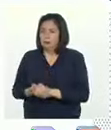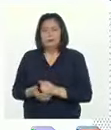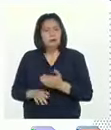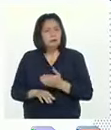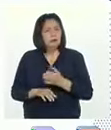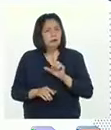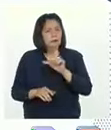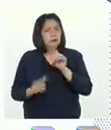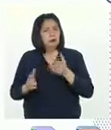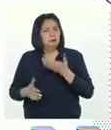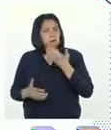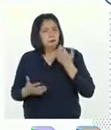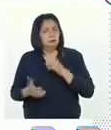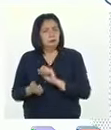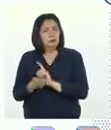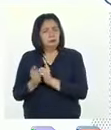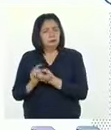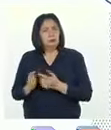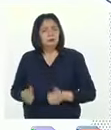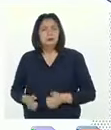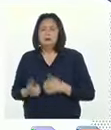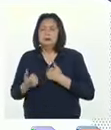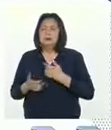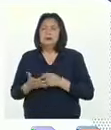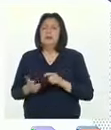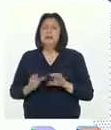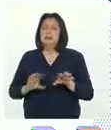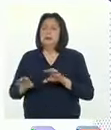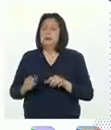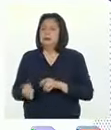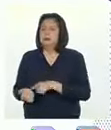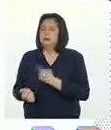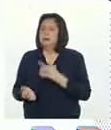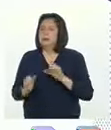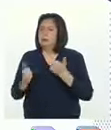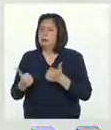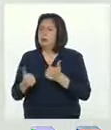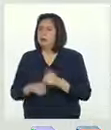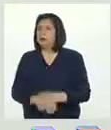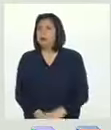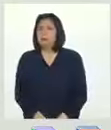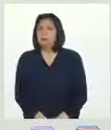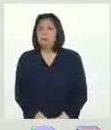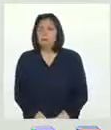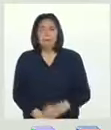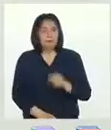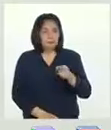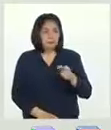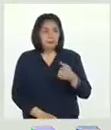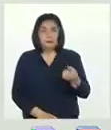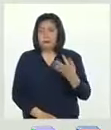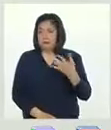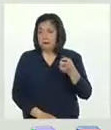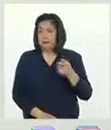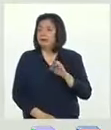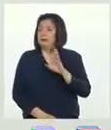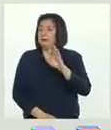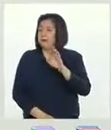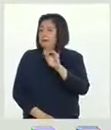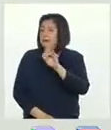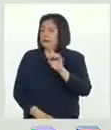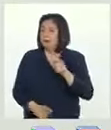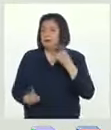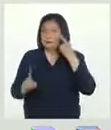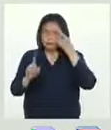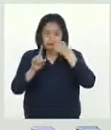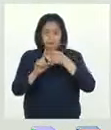su estilo de vida desarrollando hábitos saludables. Lo que acaba de mencionar Fabiana es